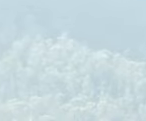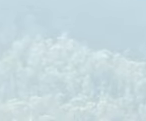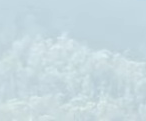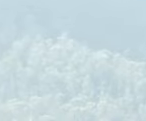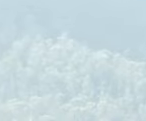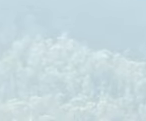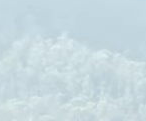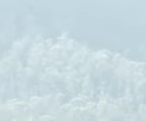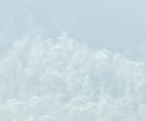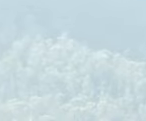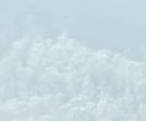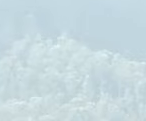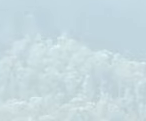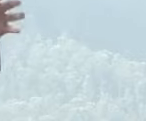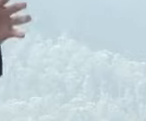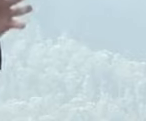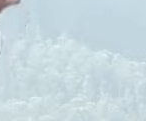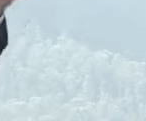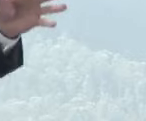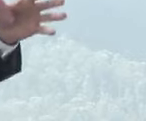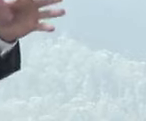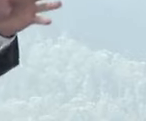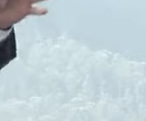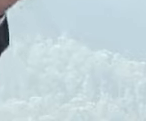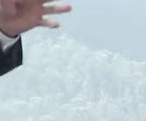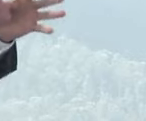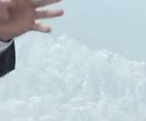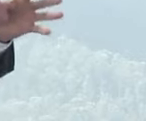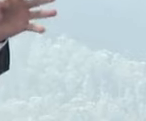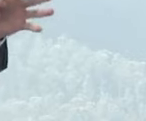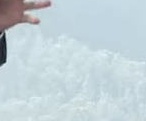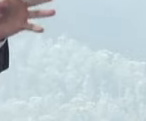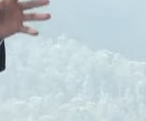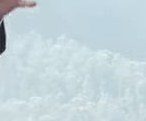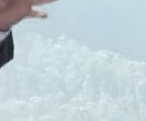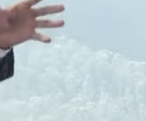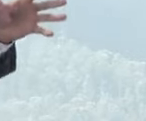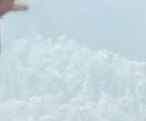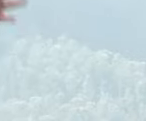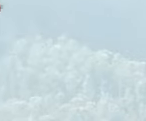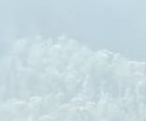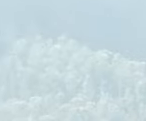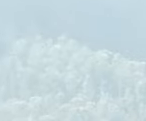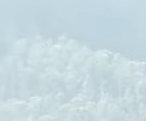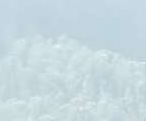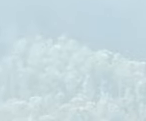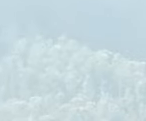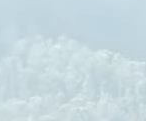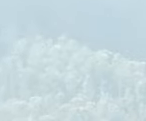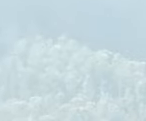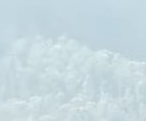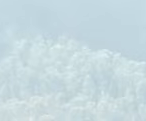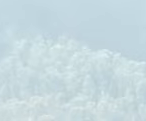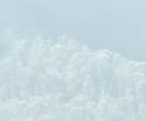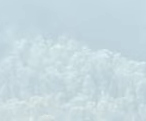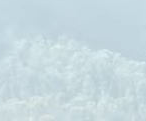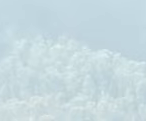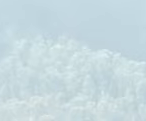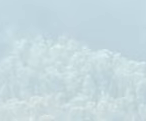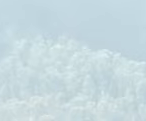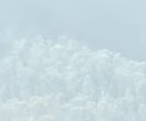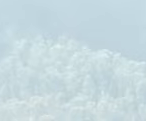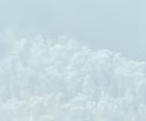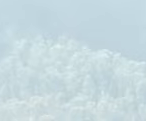conjunto de necesidades, mientras por otro lado se acumula unas reservas que no están siendo utilizadas. Quiero